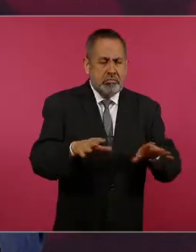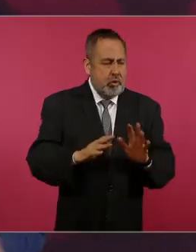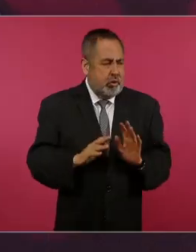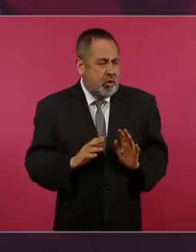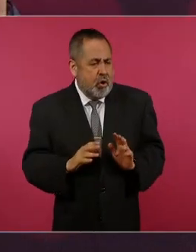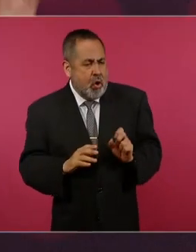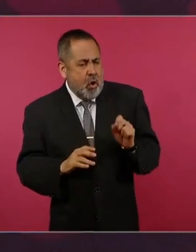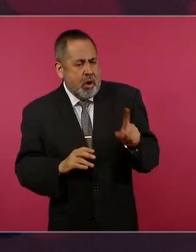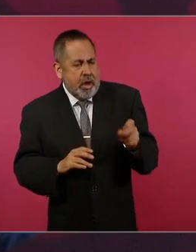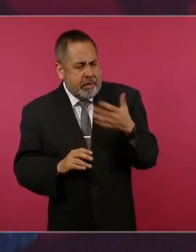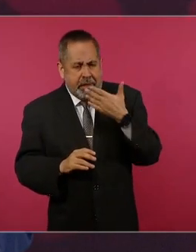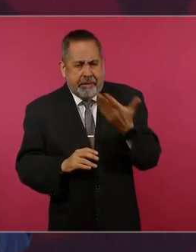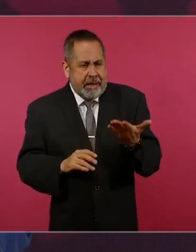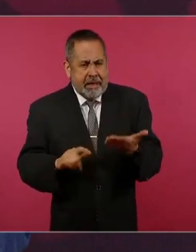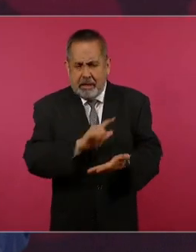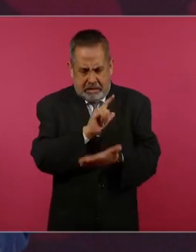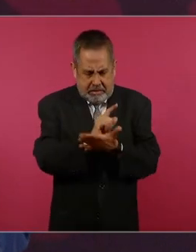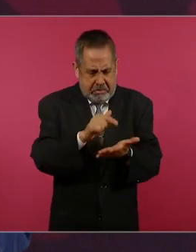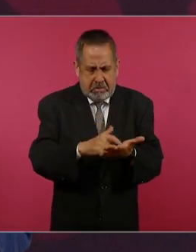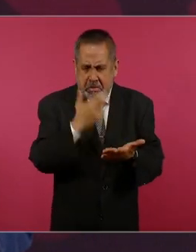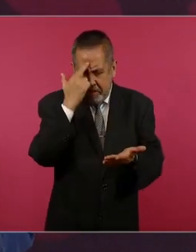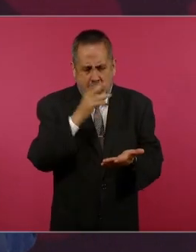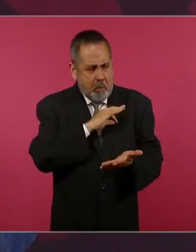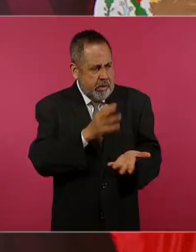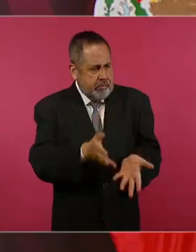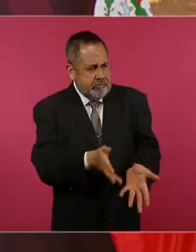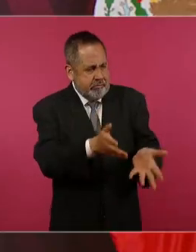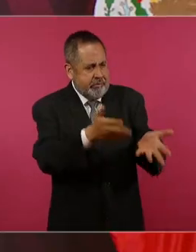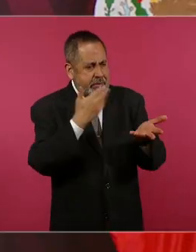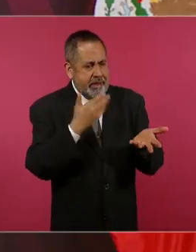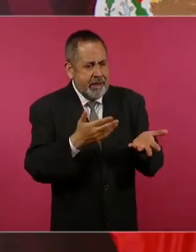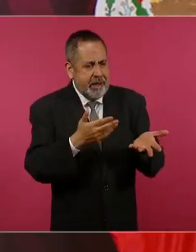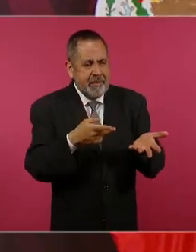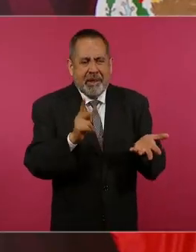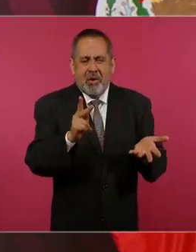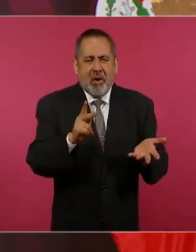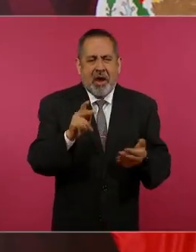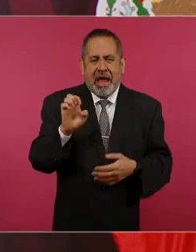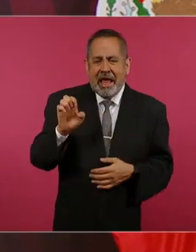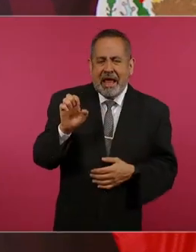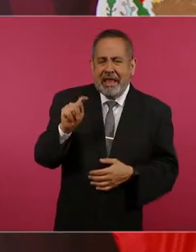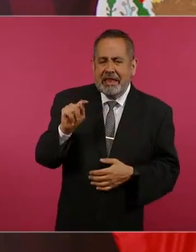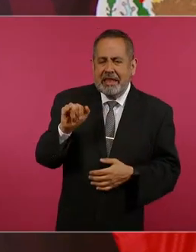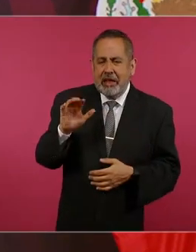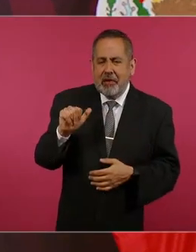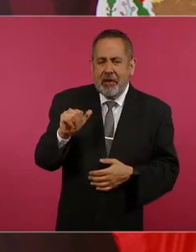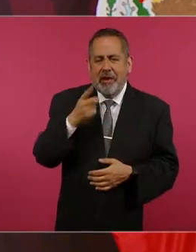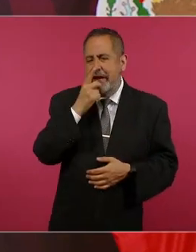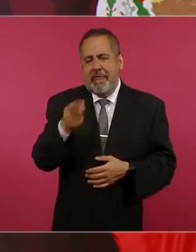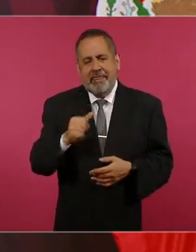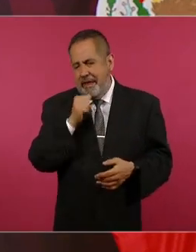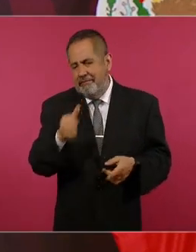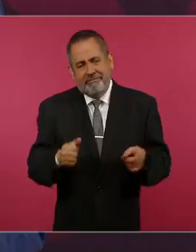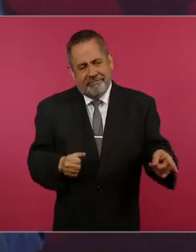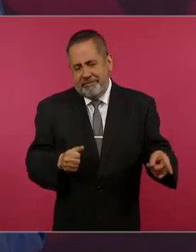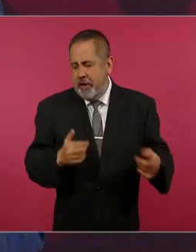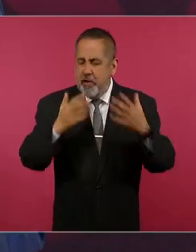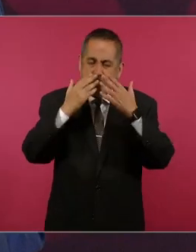Puede ser legal, pero no es moral, no es ético,